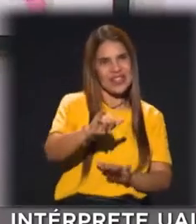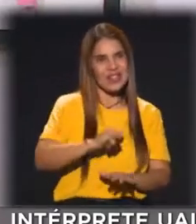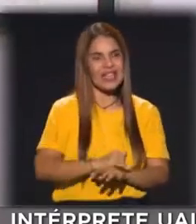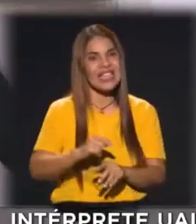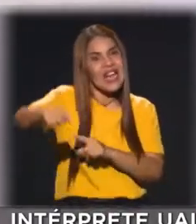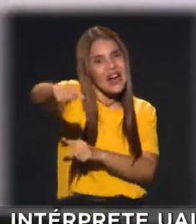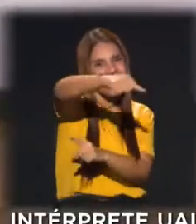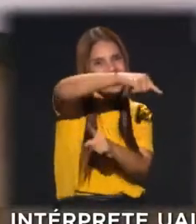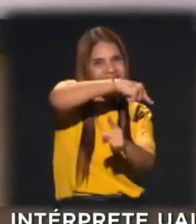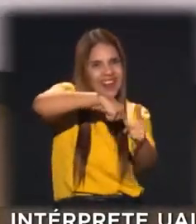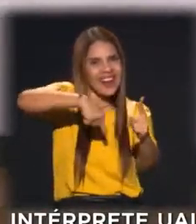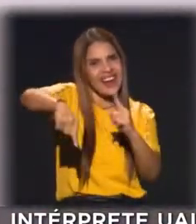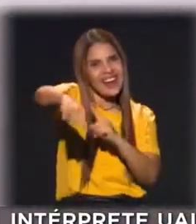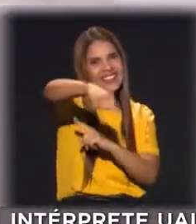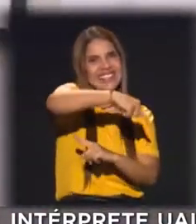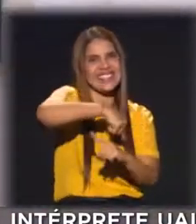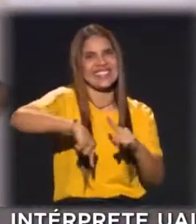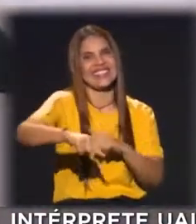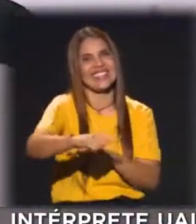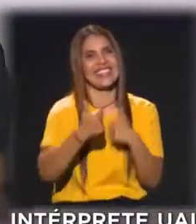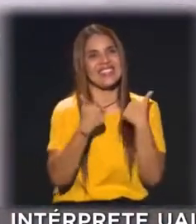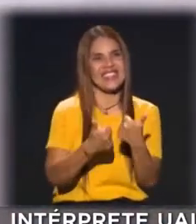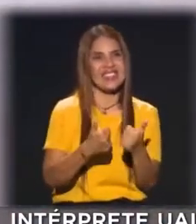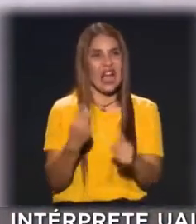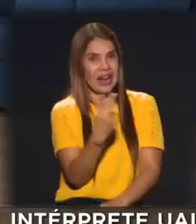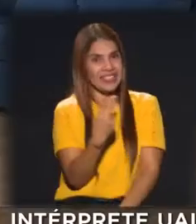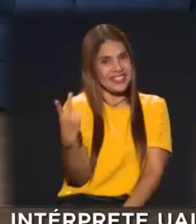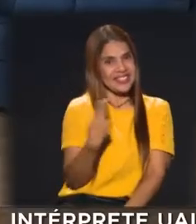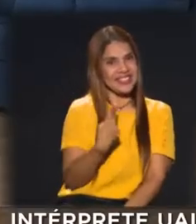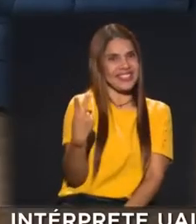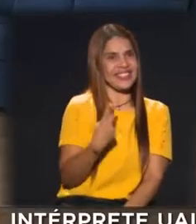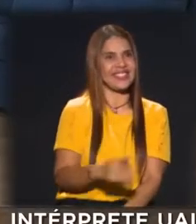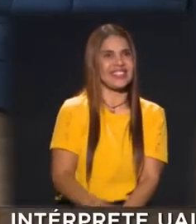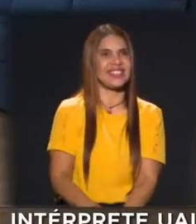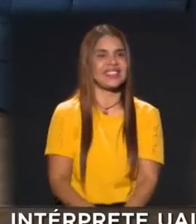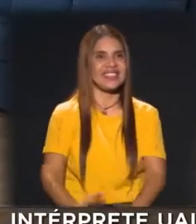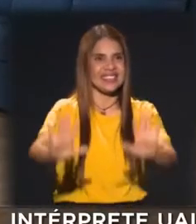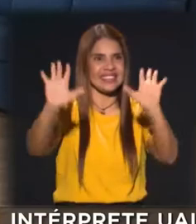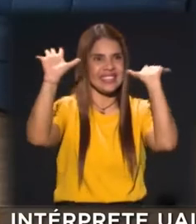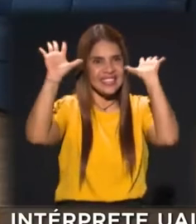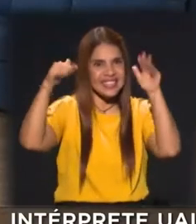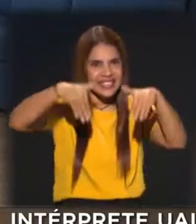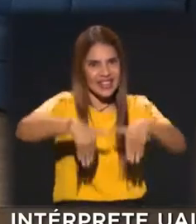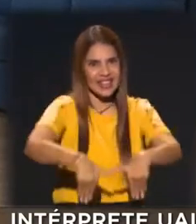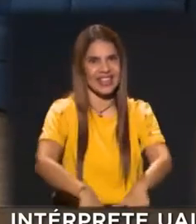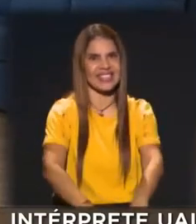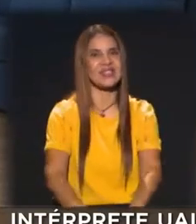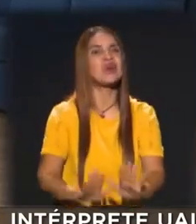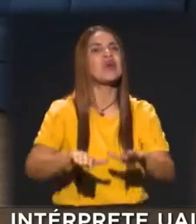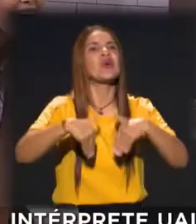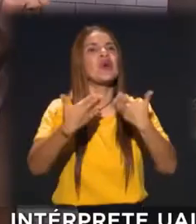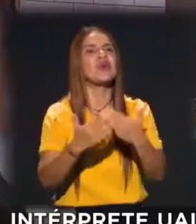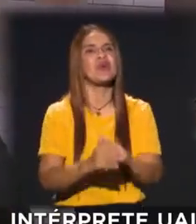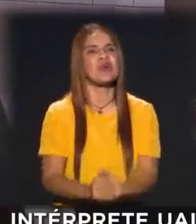Y la vueltica. ¡Ay! Y ahorita los dos. Vamos a extender. ¿Cómo es?